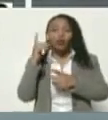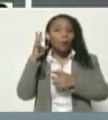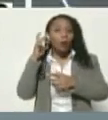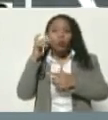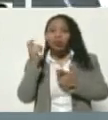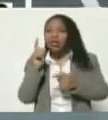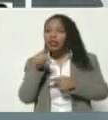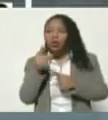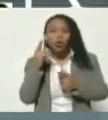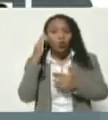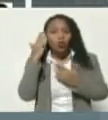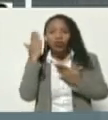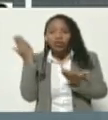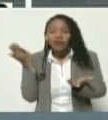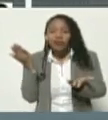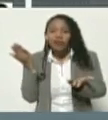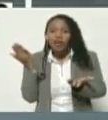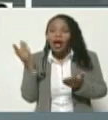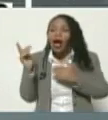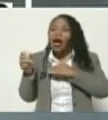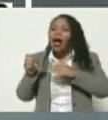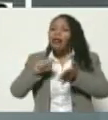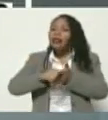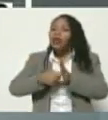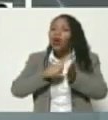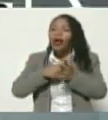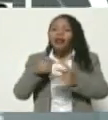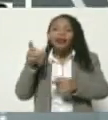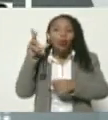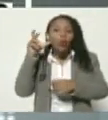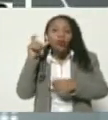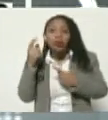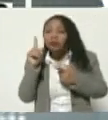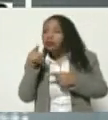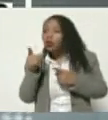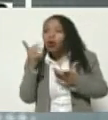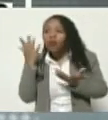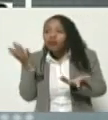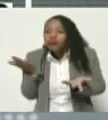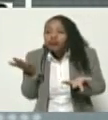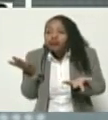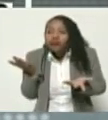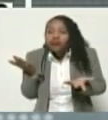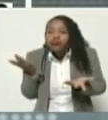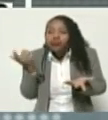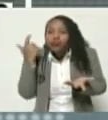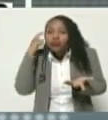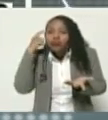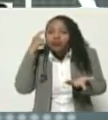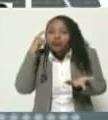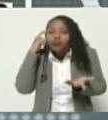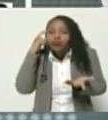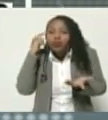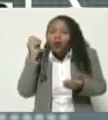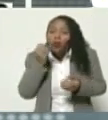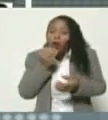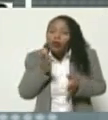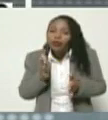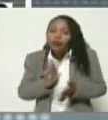escuchan. A los técnicos del sonido, si me están escuchando. No tengo retorno. Bueno,